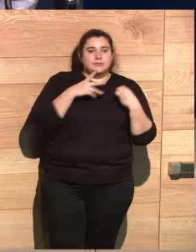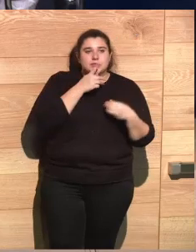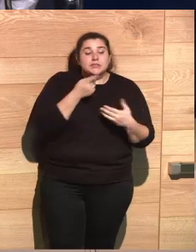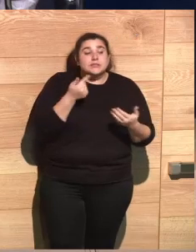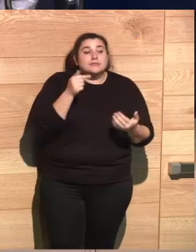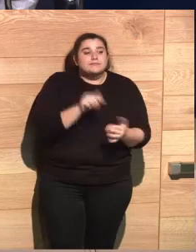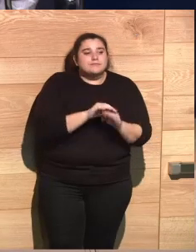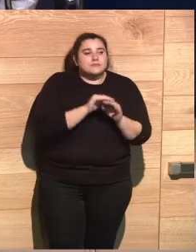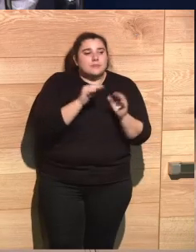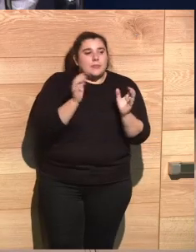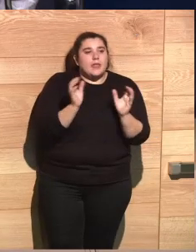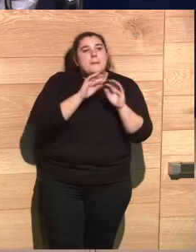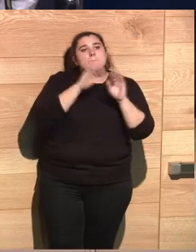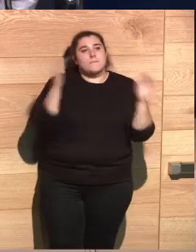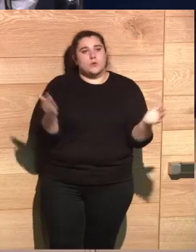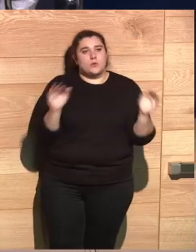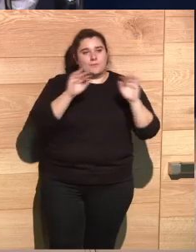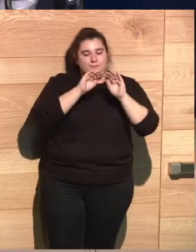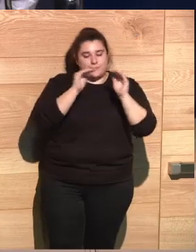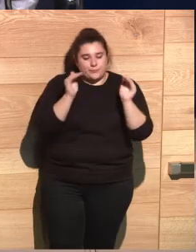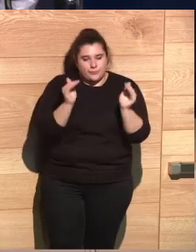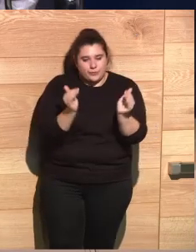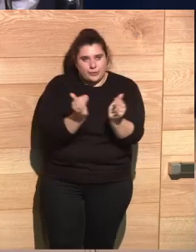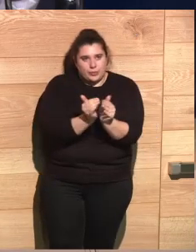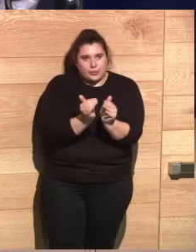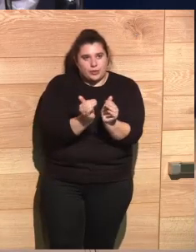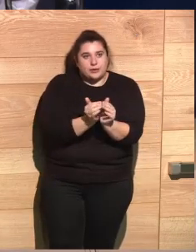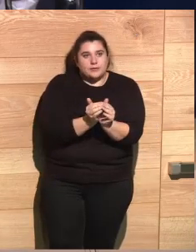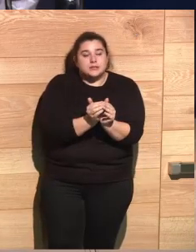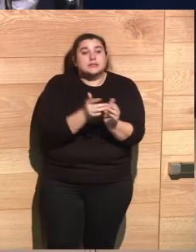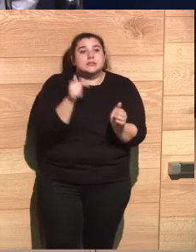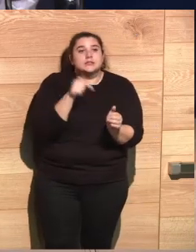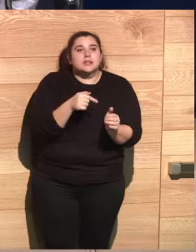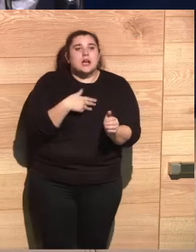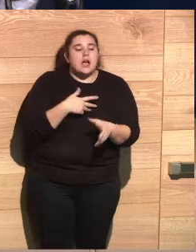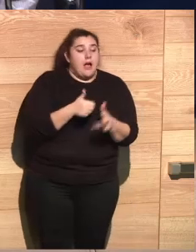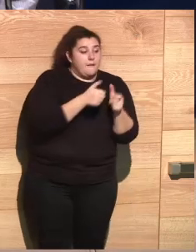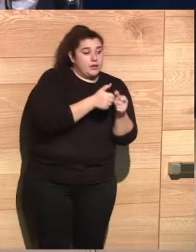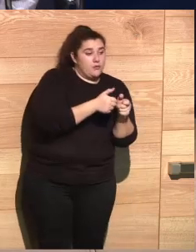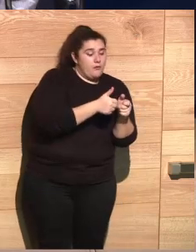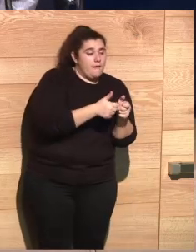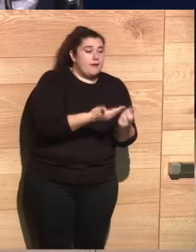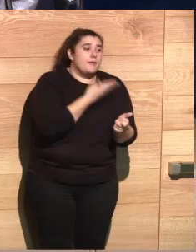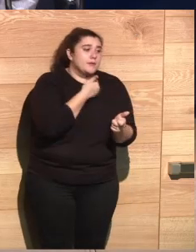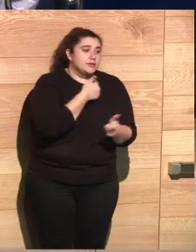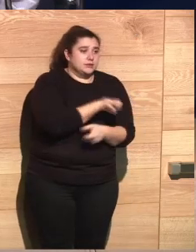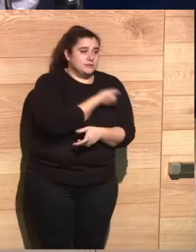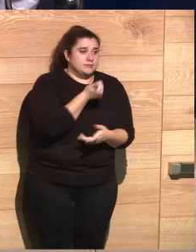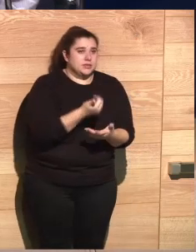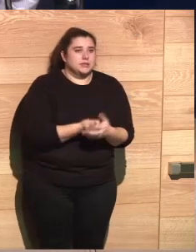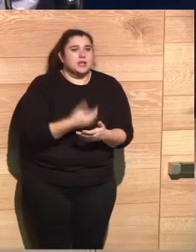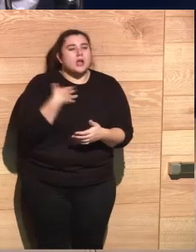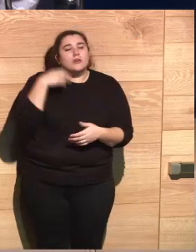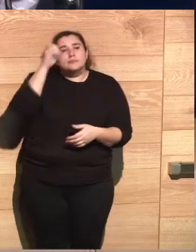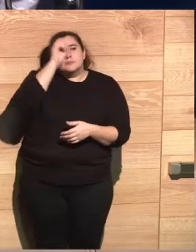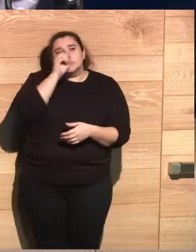medida que ese mundo se achica, el mundo virtual se hace más apetecible, ¿no? Exacto. Entonces me parece que la